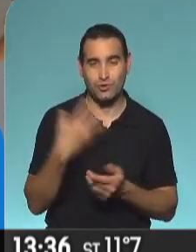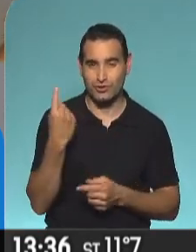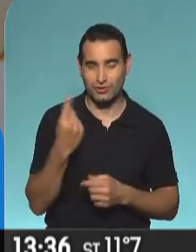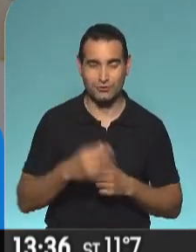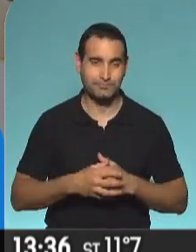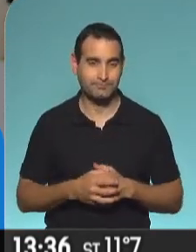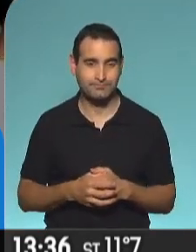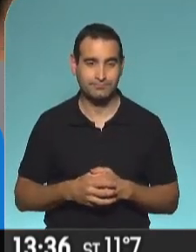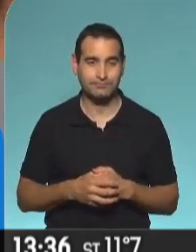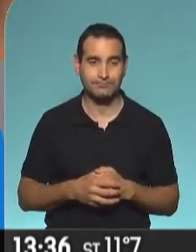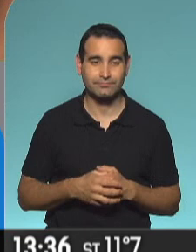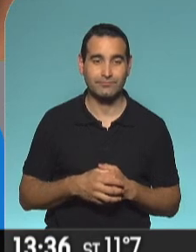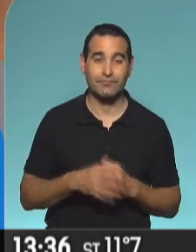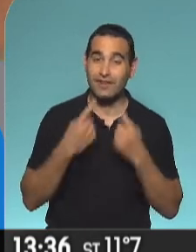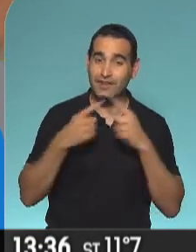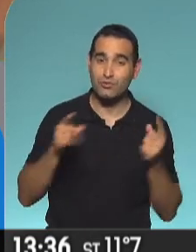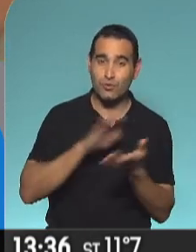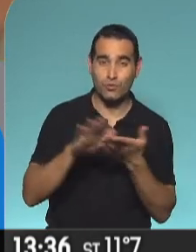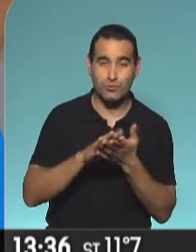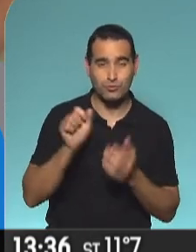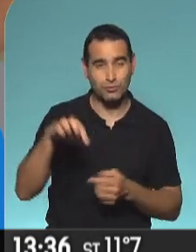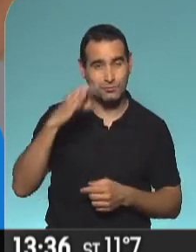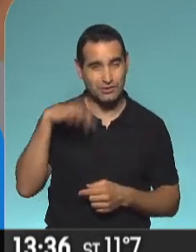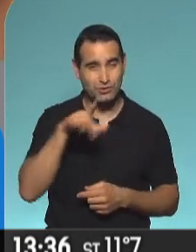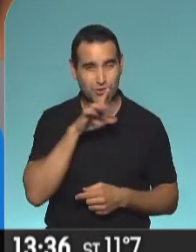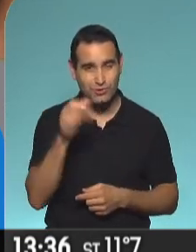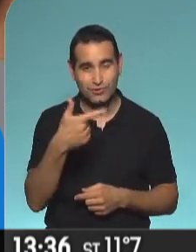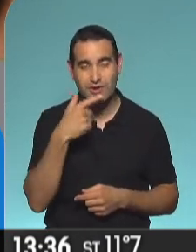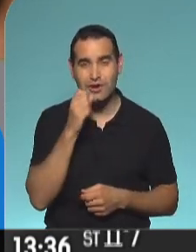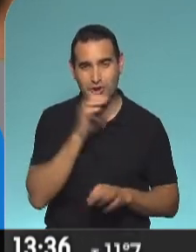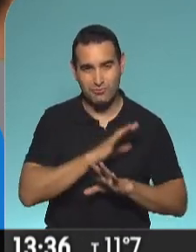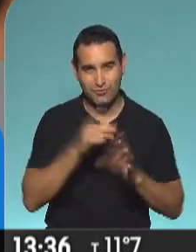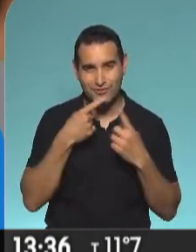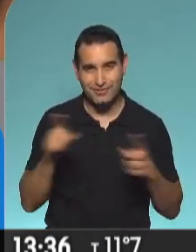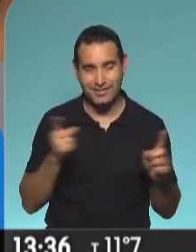Hechizo. Piedra Libre, entonces, lo nuevo de Abel Pintos. Hermosísima canción.